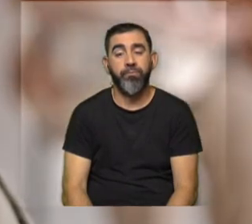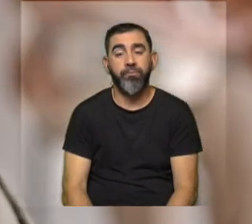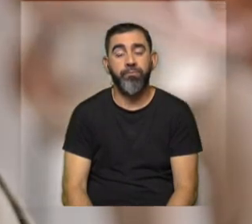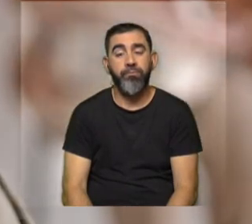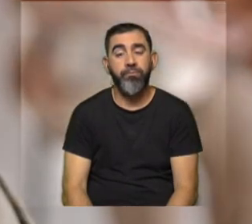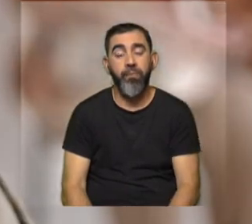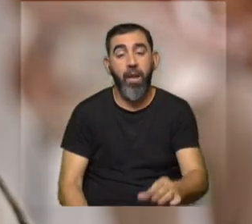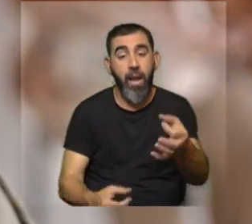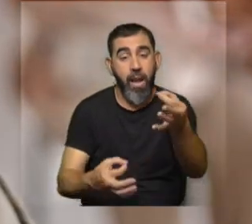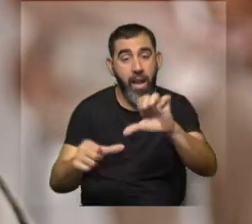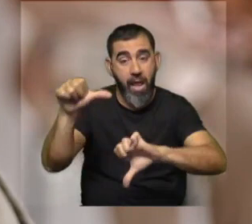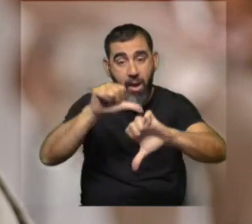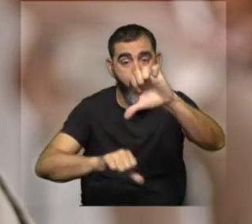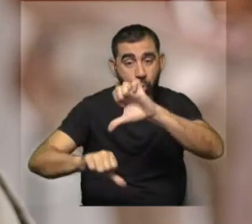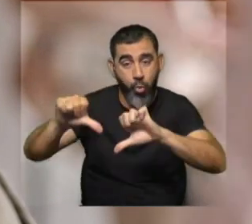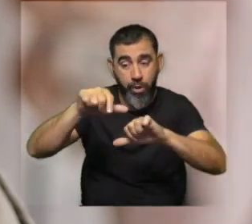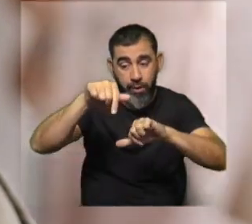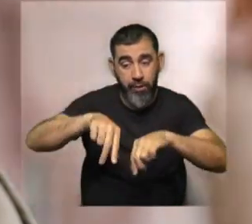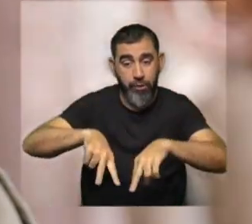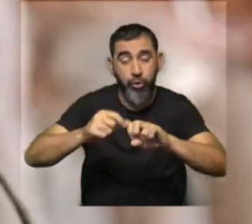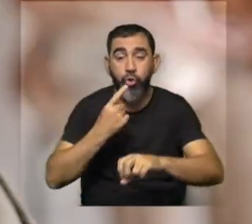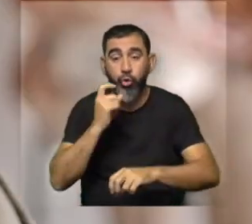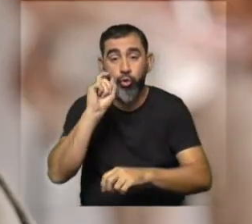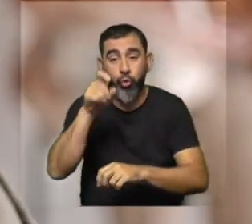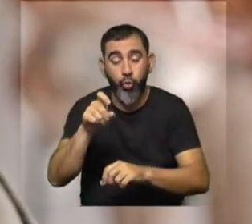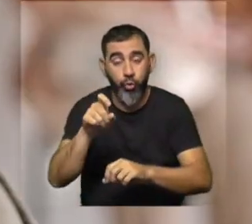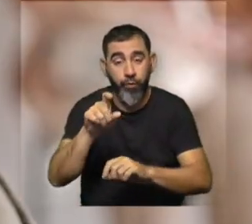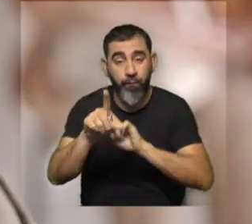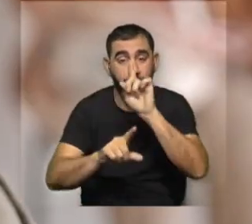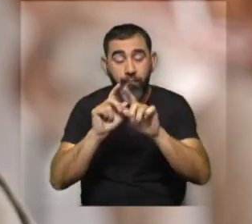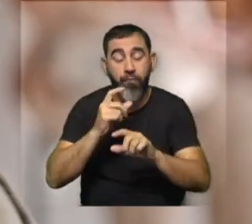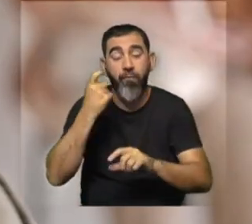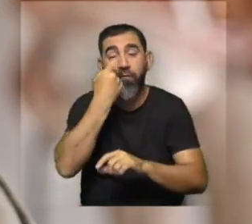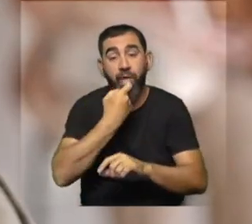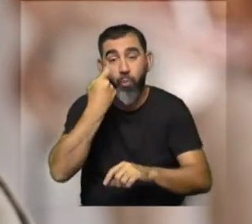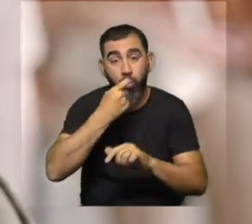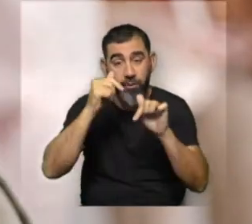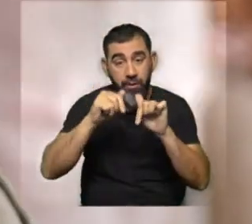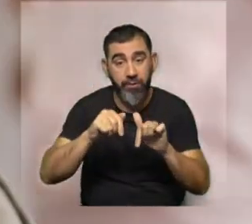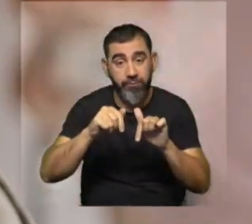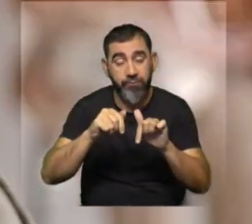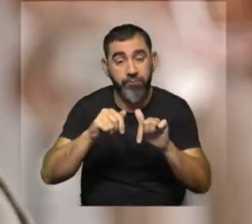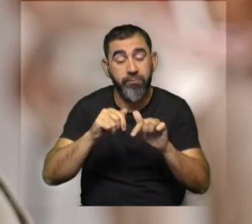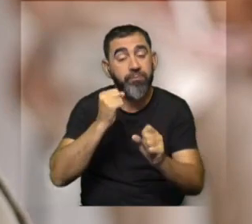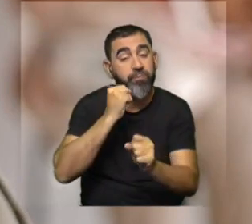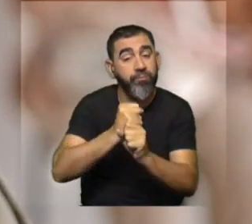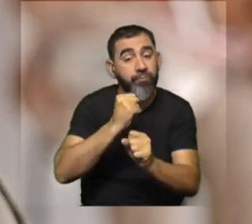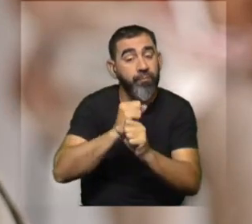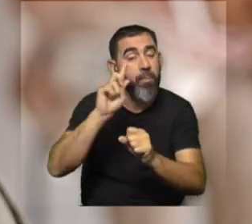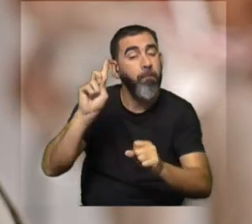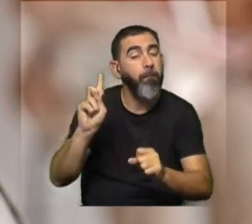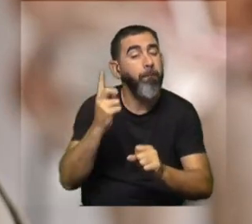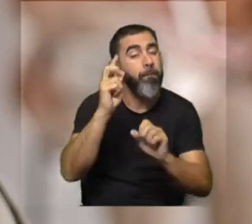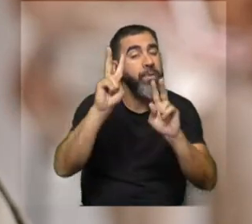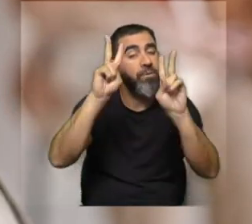En el laboratorio de análisis clínico de saliva de Facultad de Odontología se está trabajando